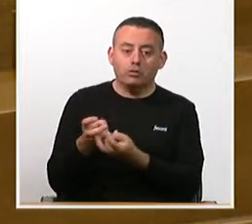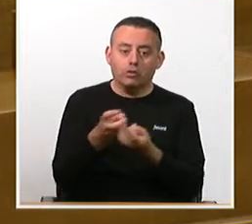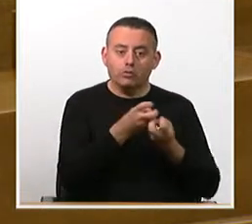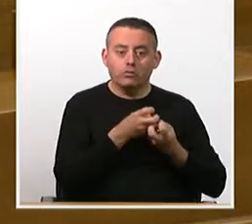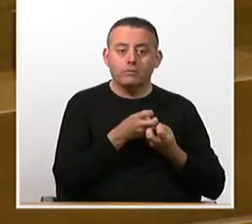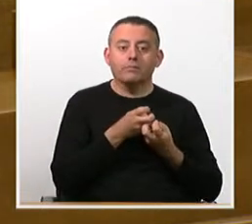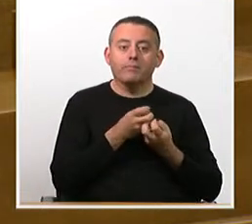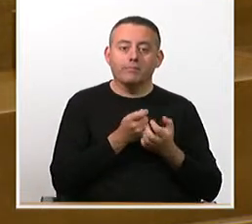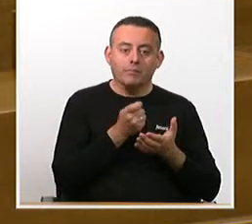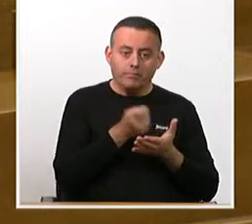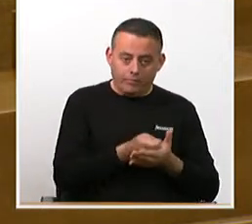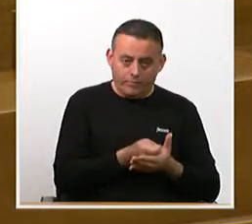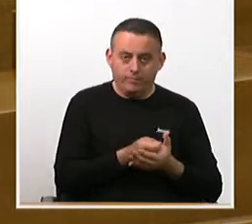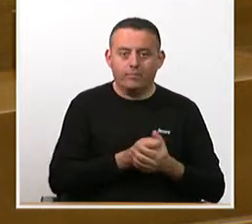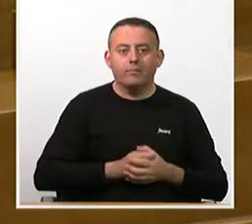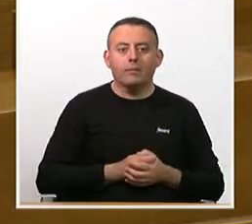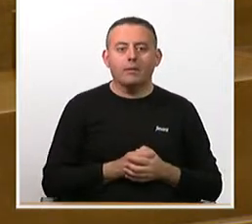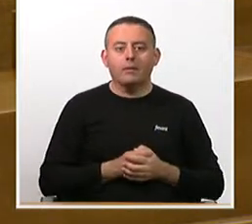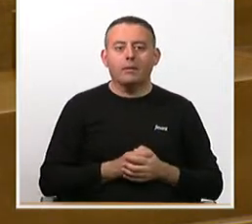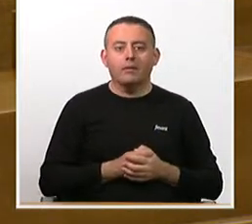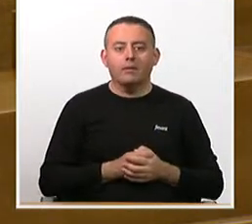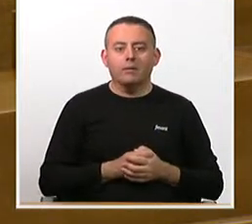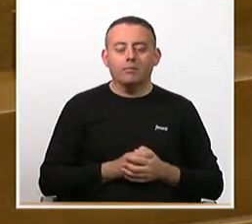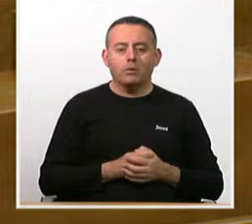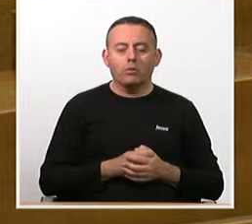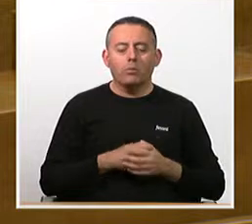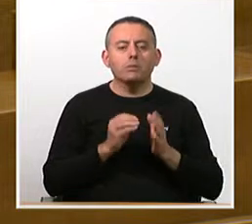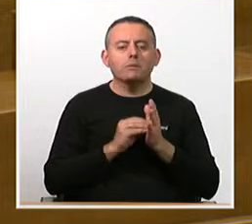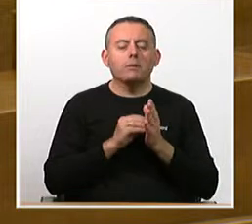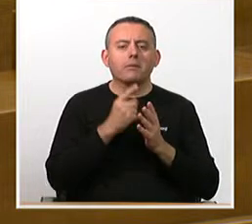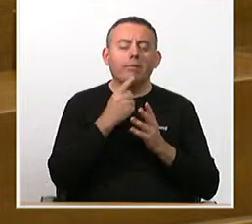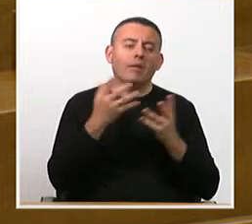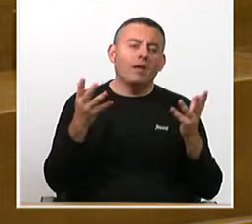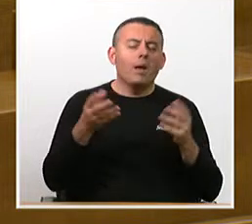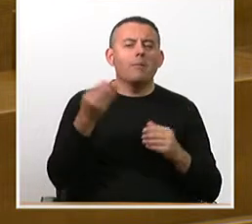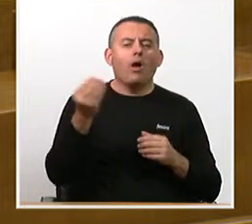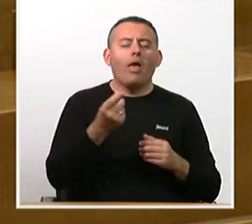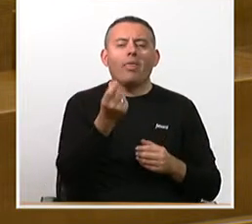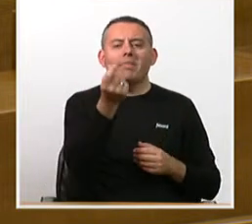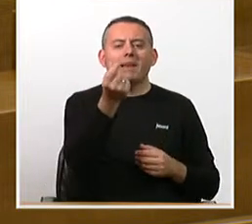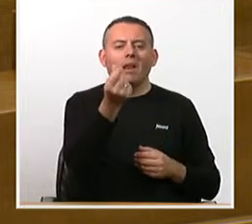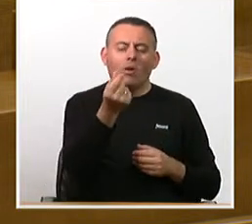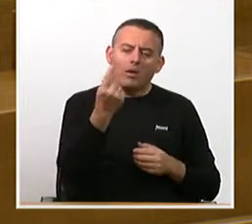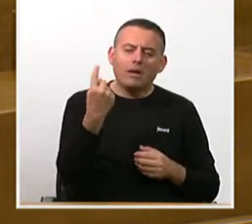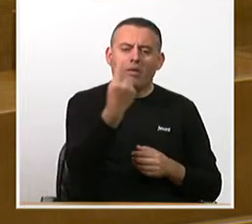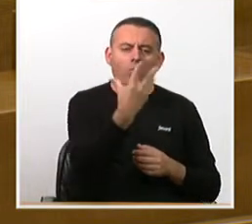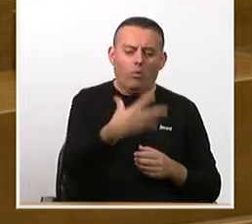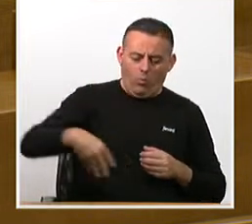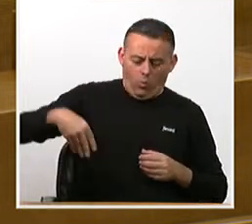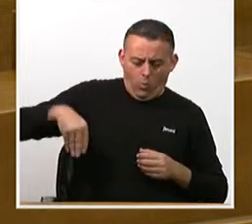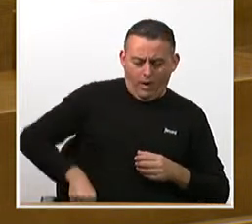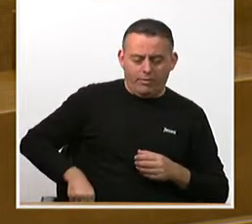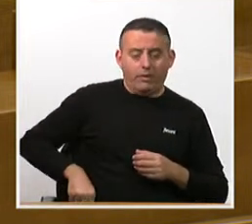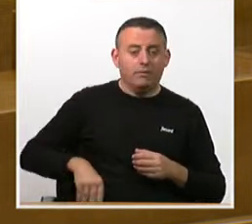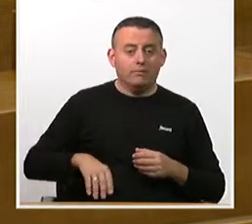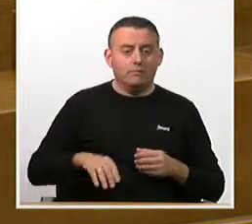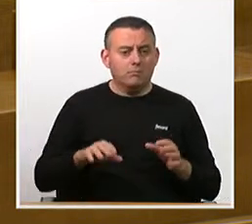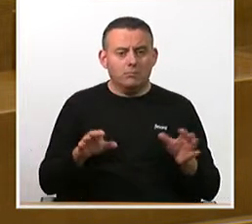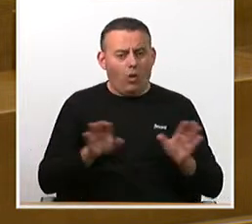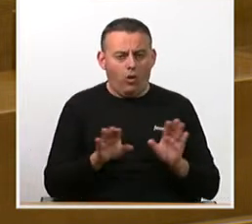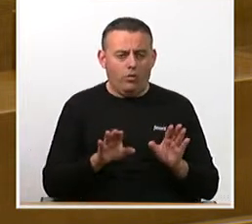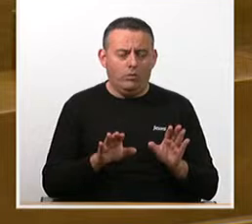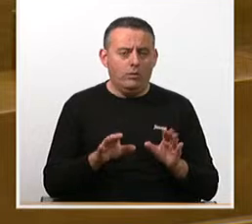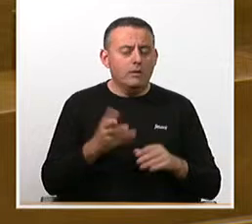eleror elud una escia de